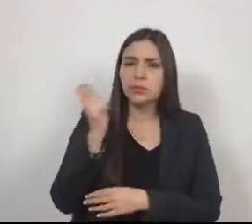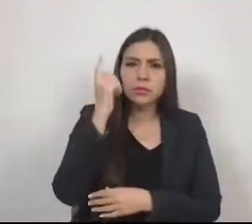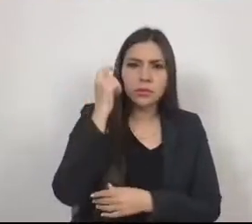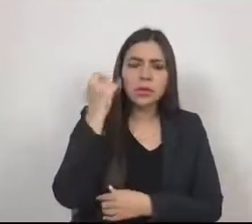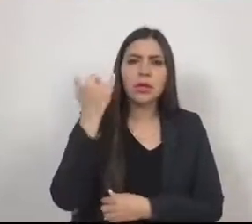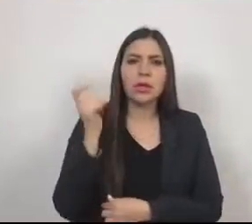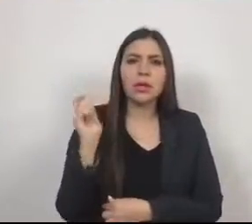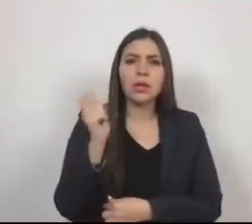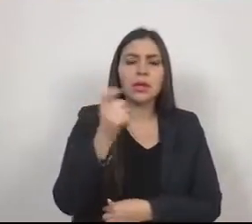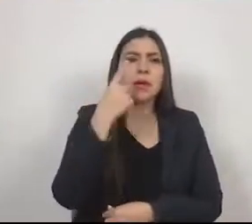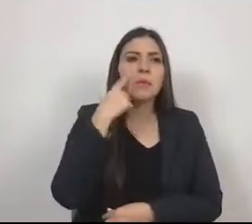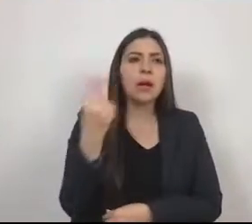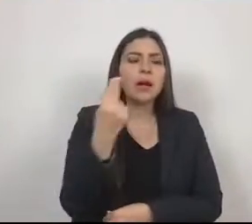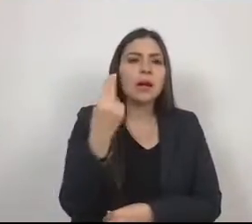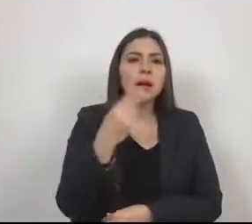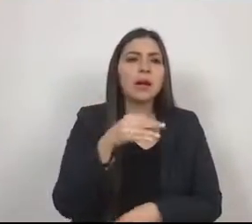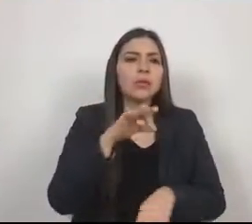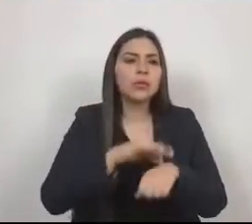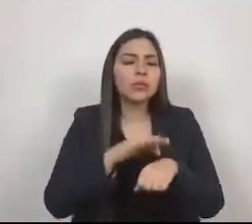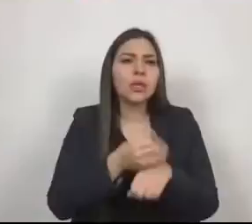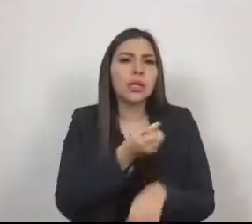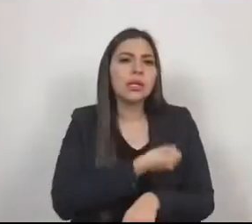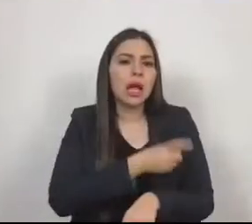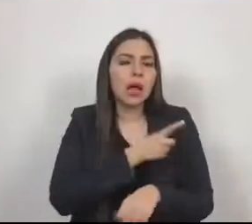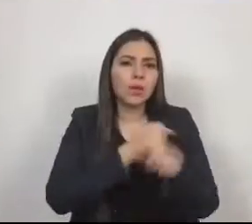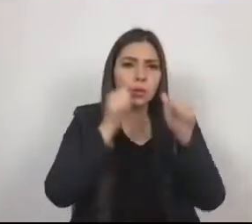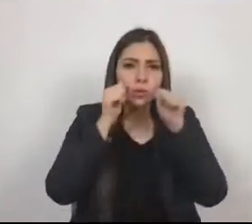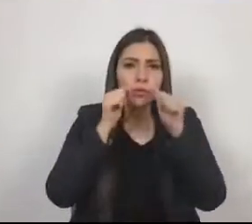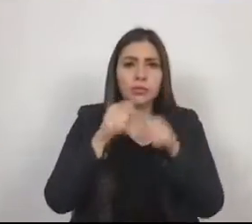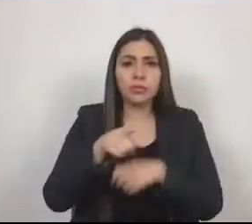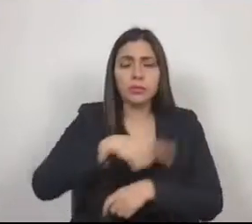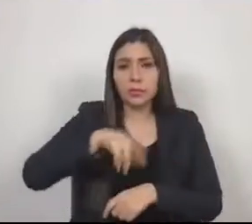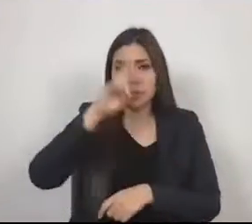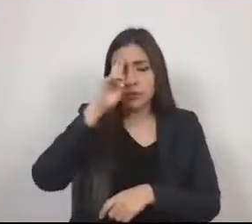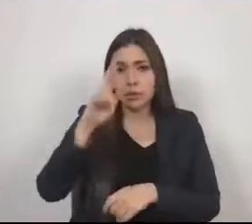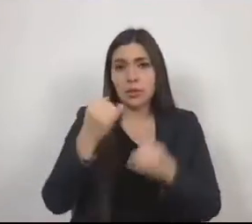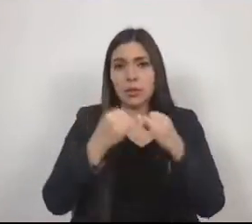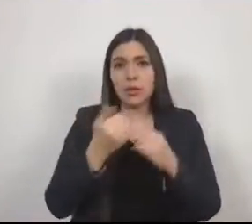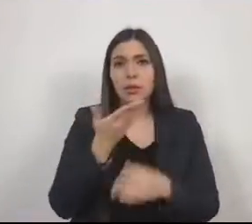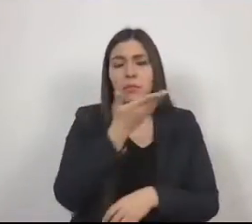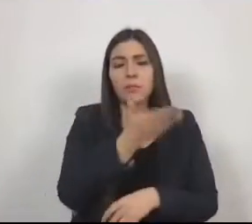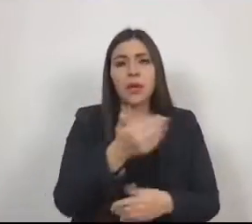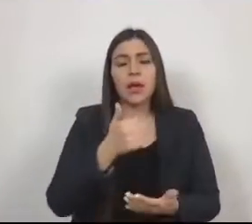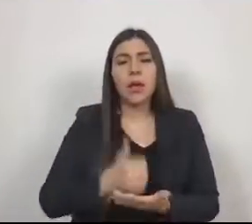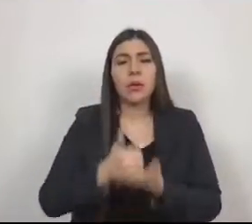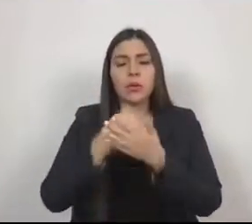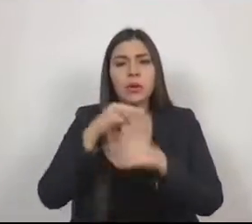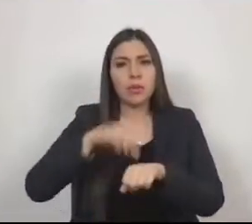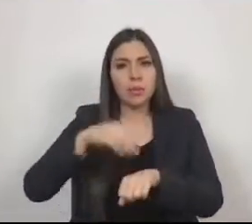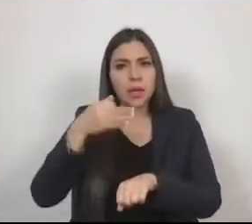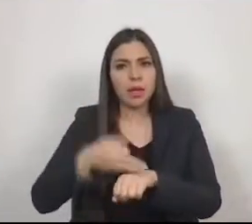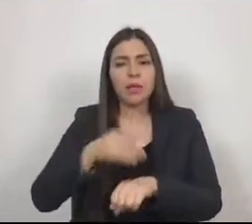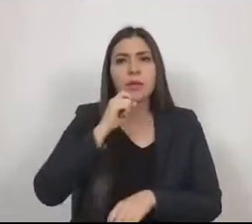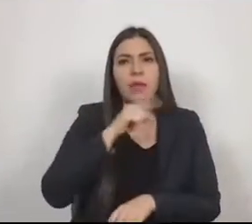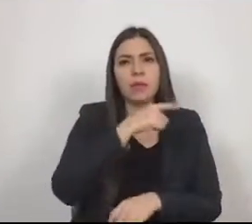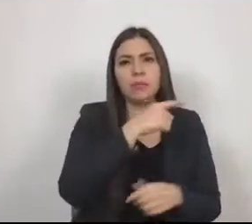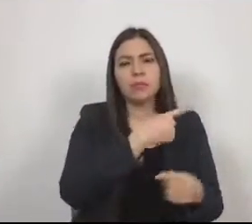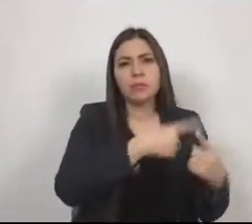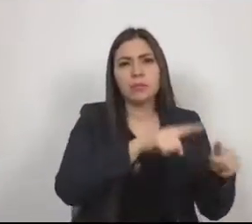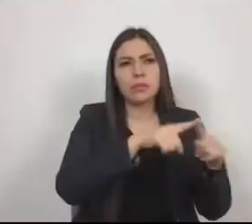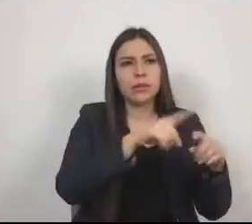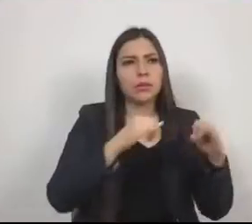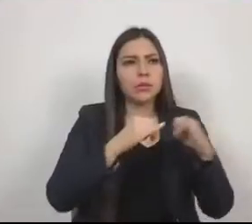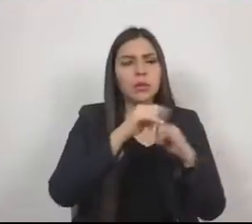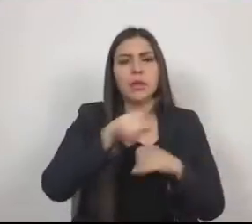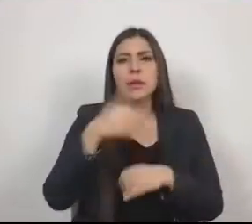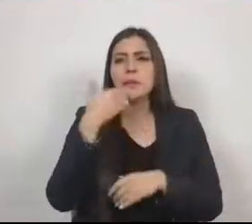salud. Con pleno respeto a su autonomía, solicitamos a los ayuntamientos y a los organismos auxiliares que realicen una buena